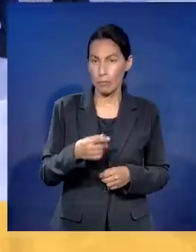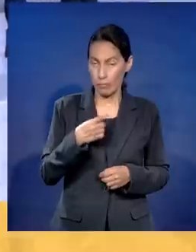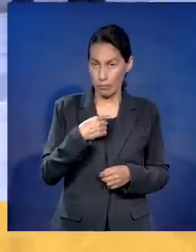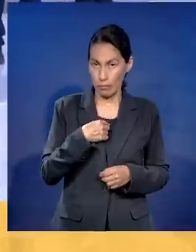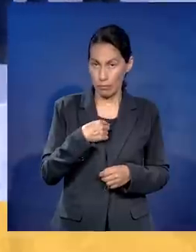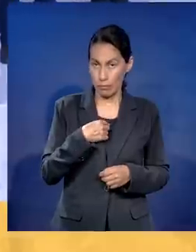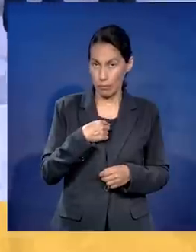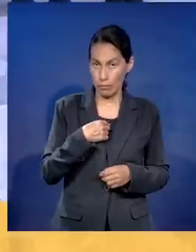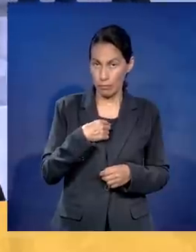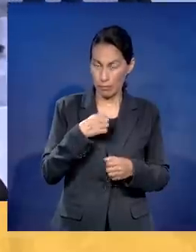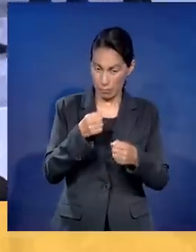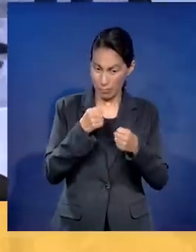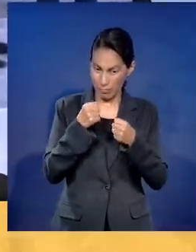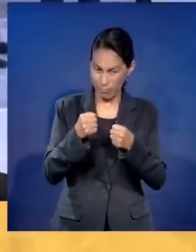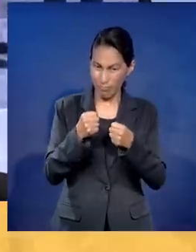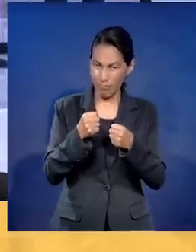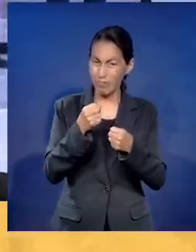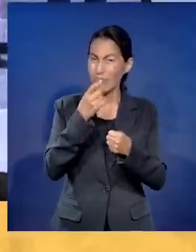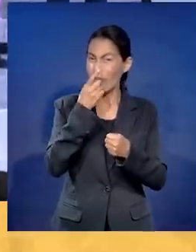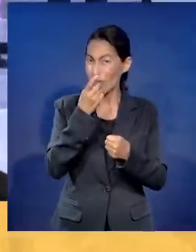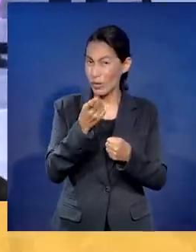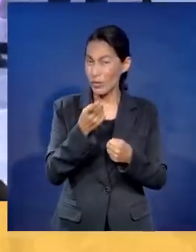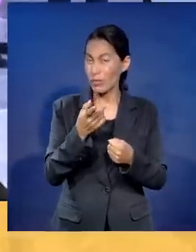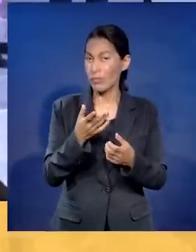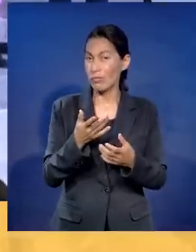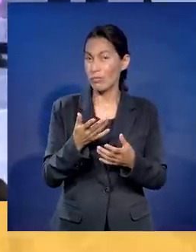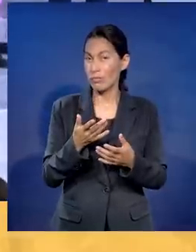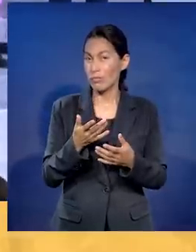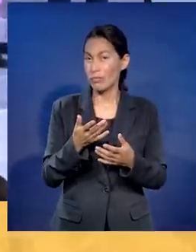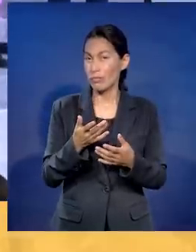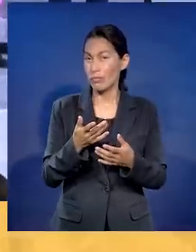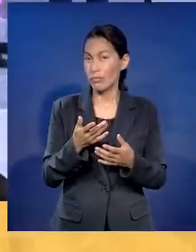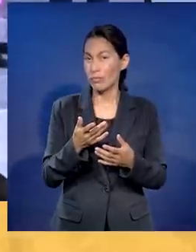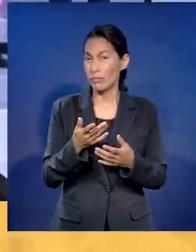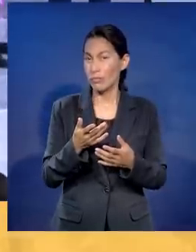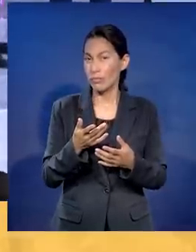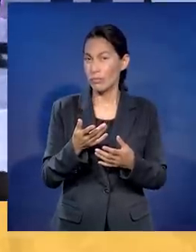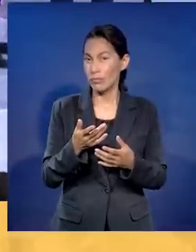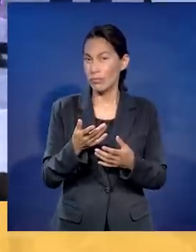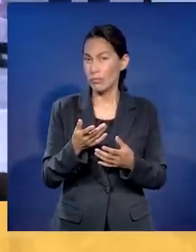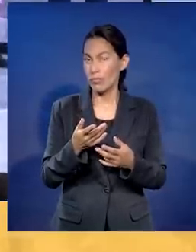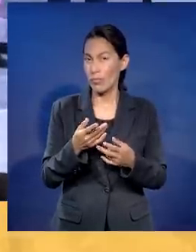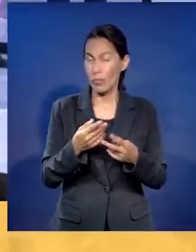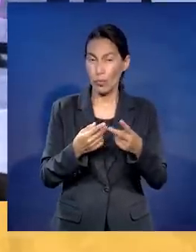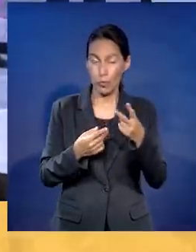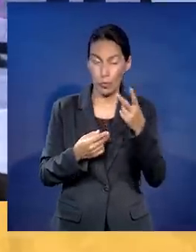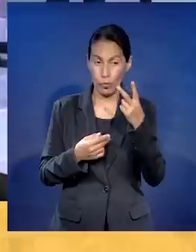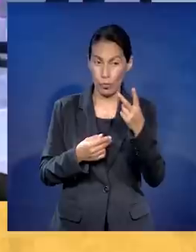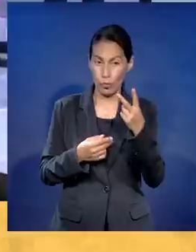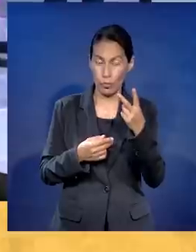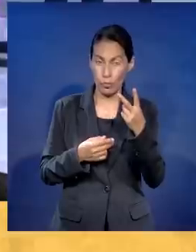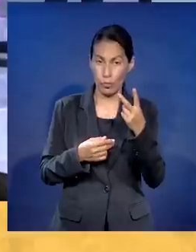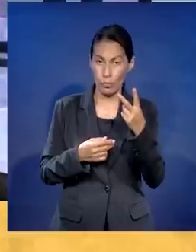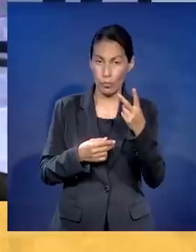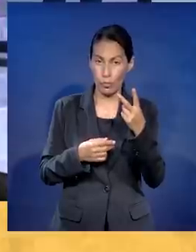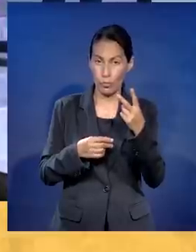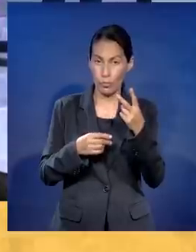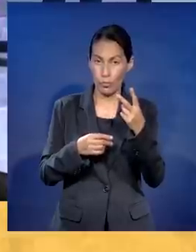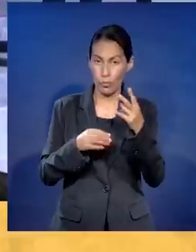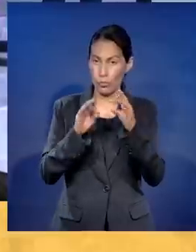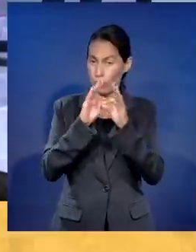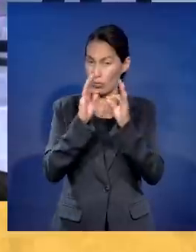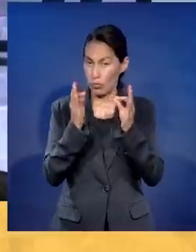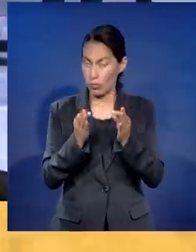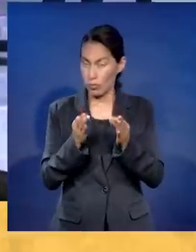de hecho aunque no me atrevo a asegurar si puedo plantearles hoy con mucha convicción de que solo Existen